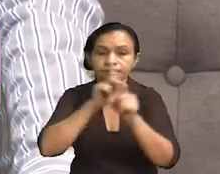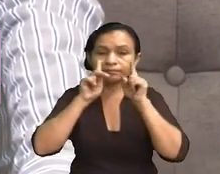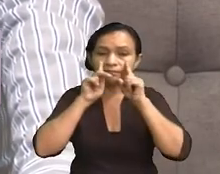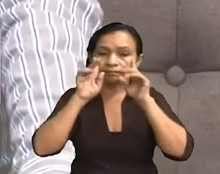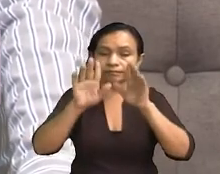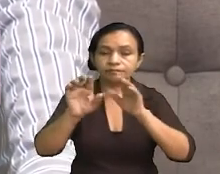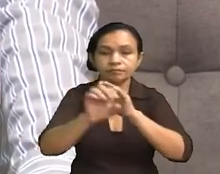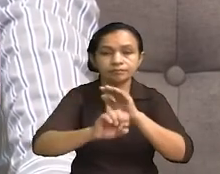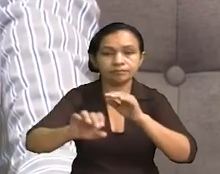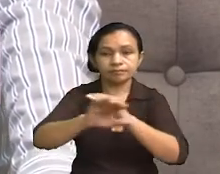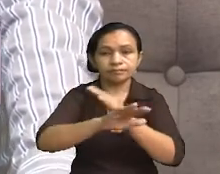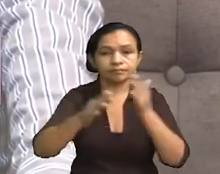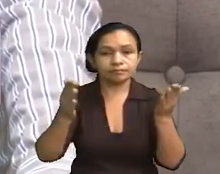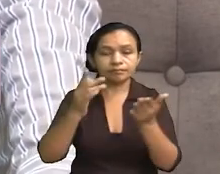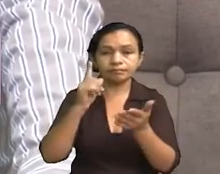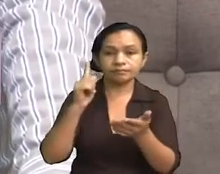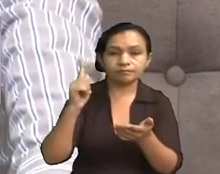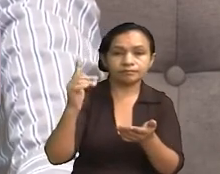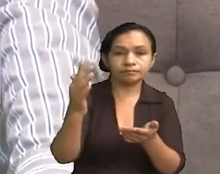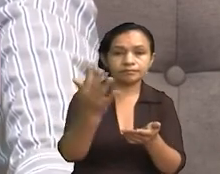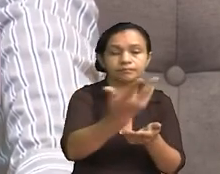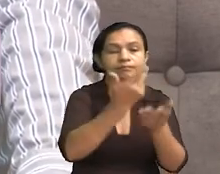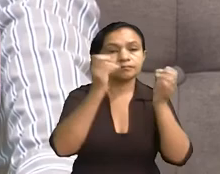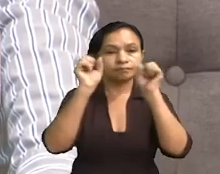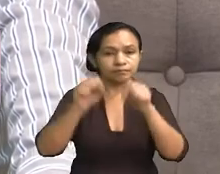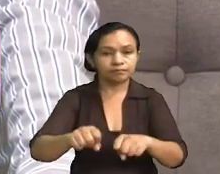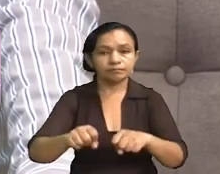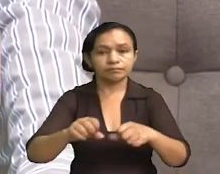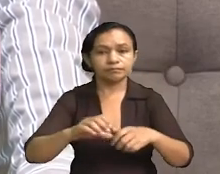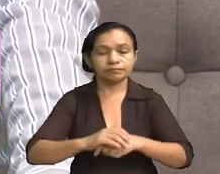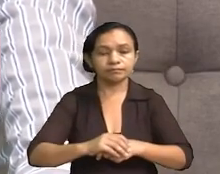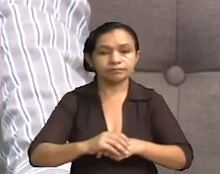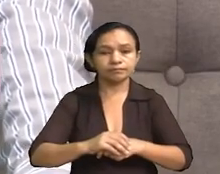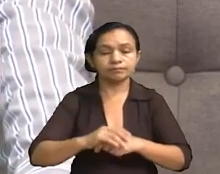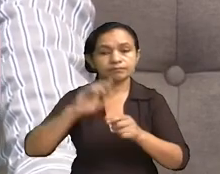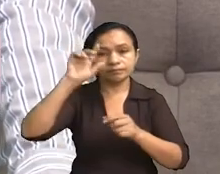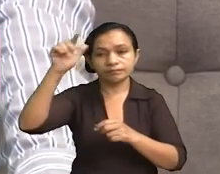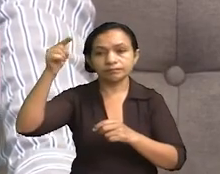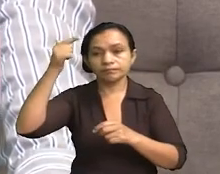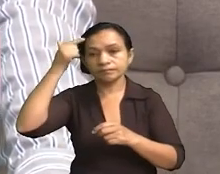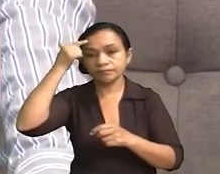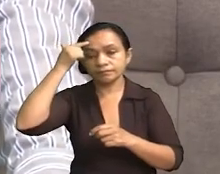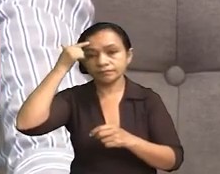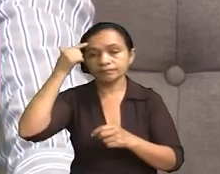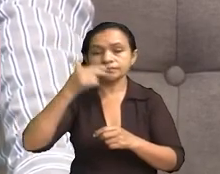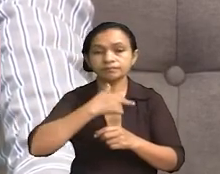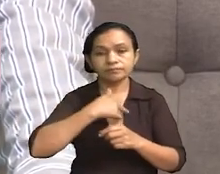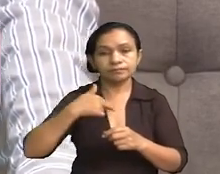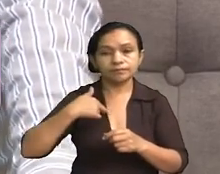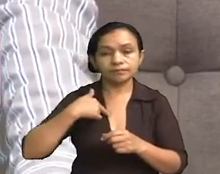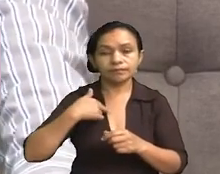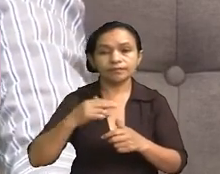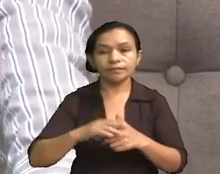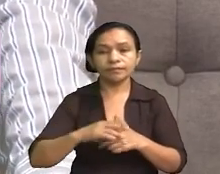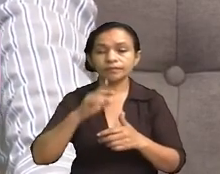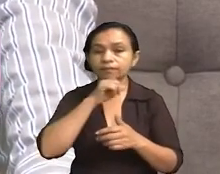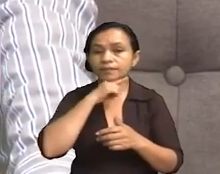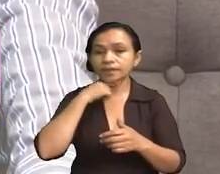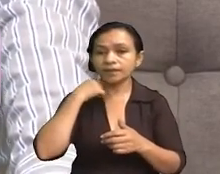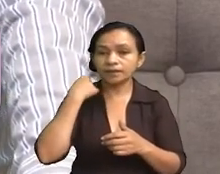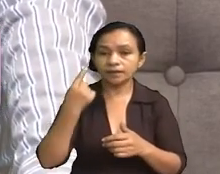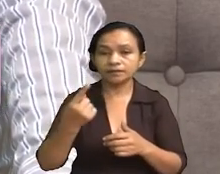O sea, entonces, todo esto es posible porque nuestro gobierno hace realidad